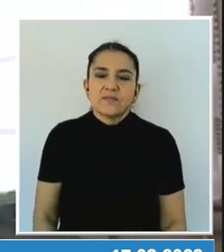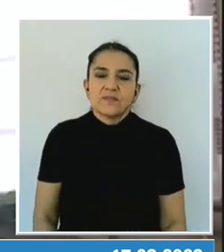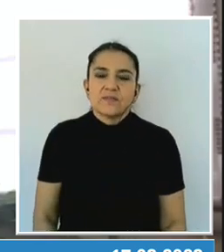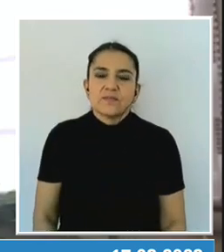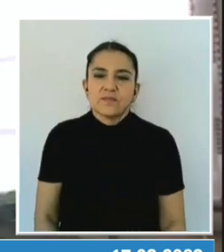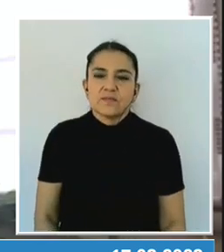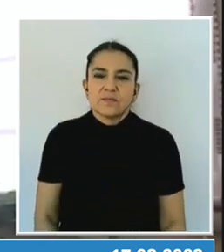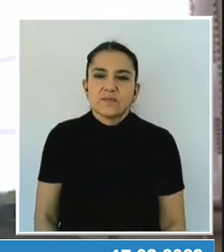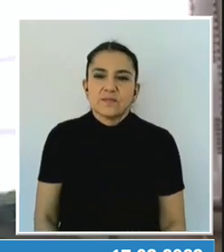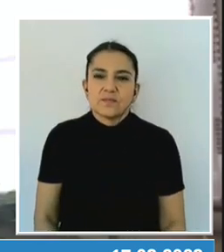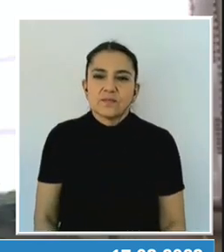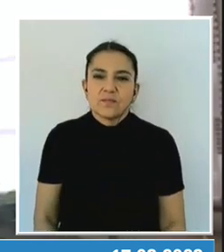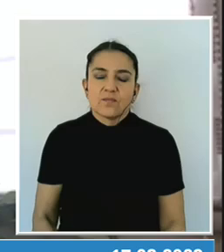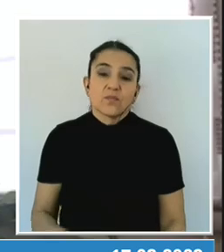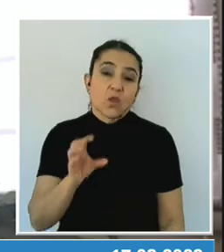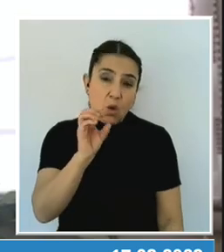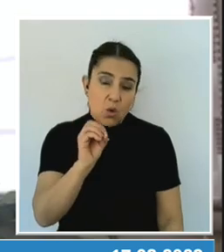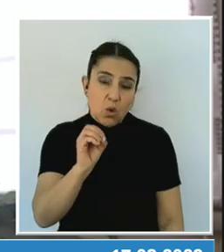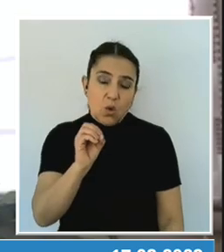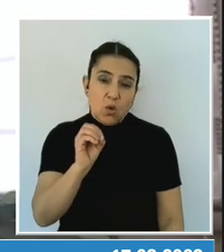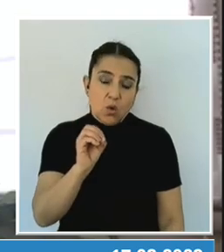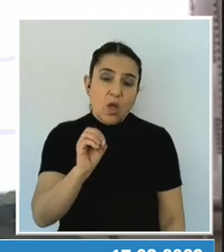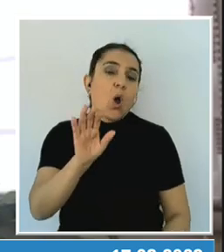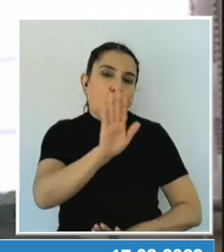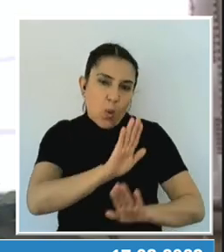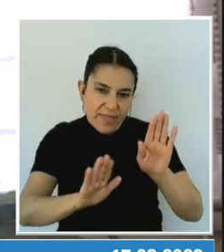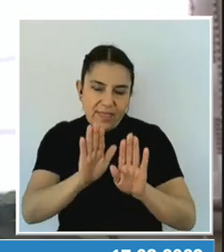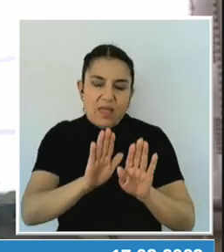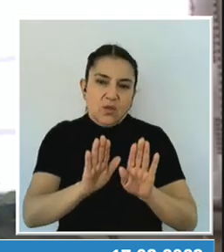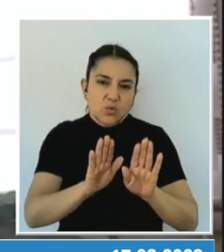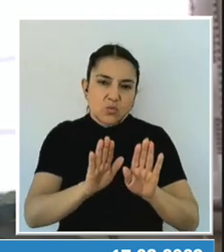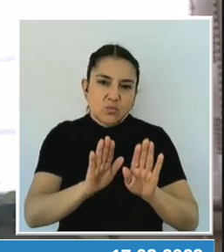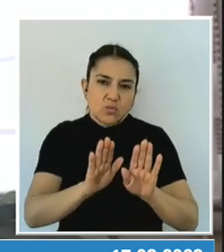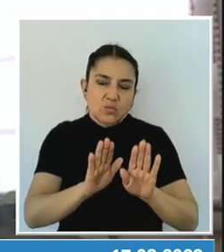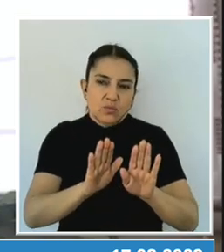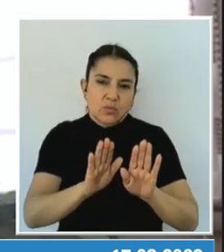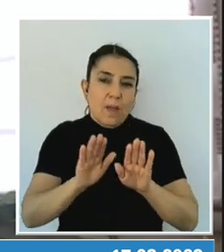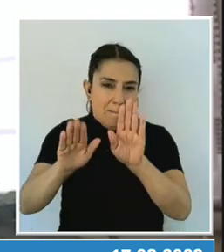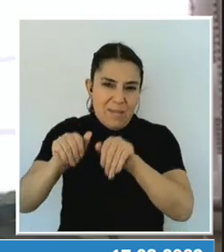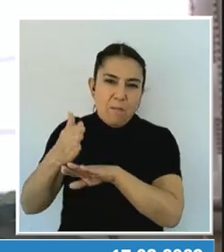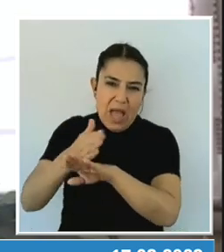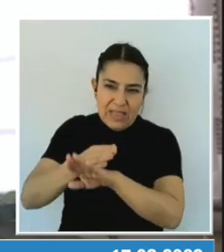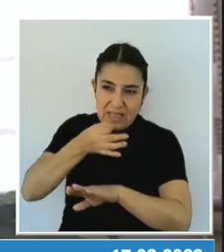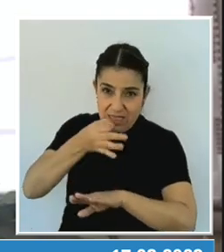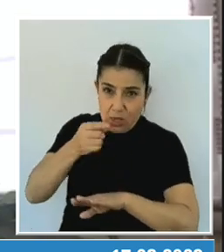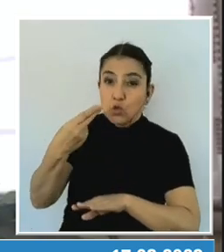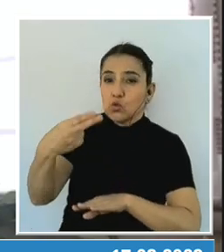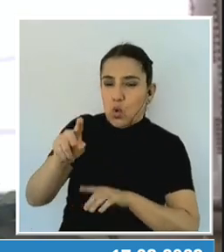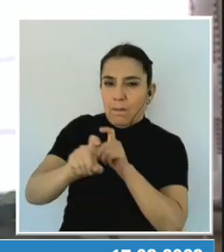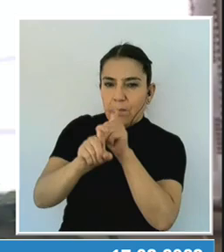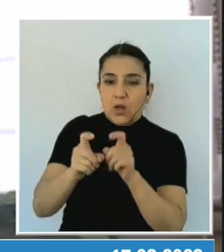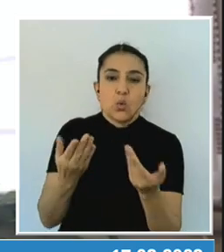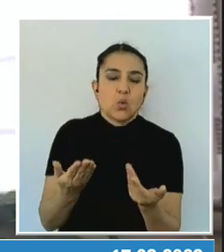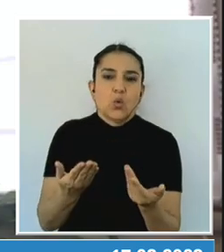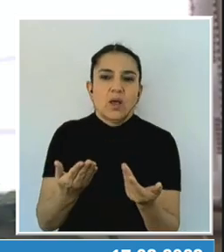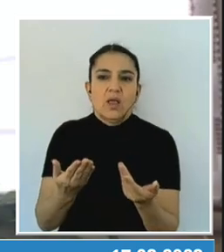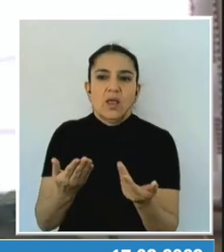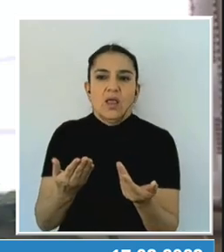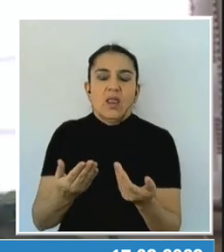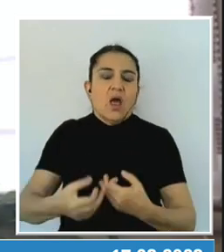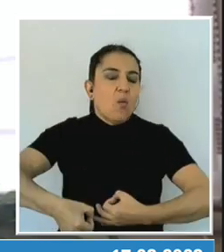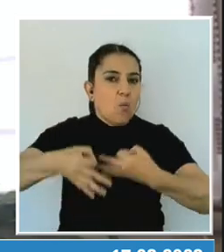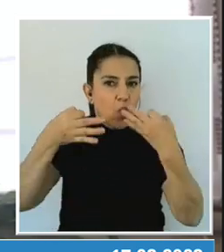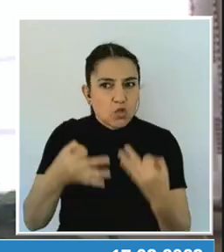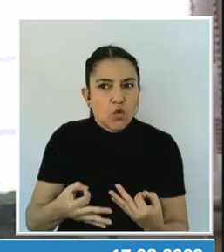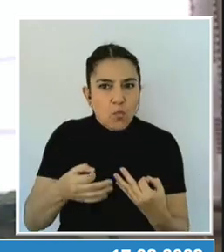o el cuidado, como ella misma mencionó en su pregunta. Por supuesto que esos son horizontes normativos, y ya